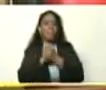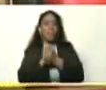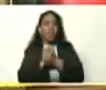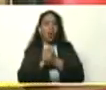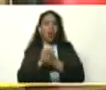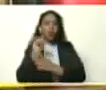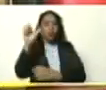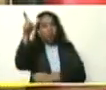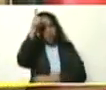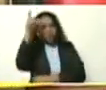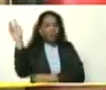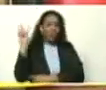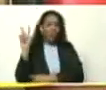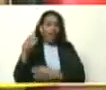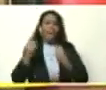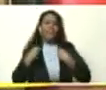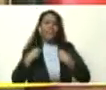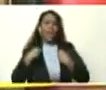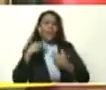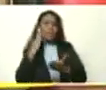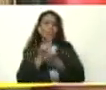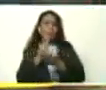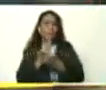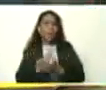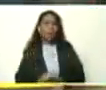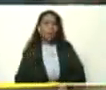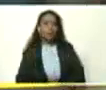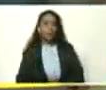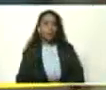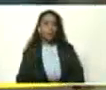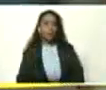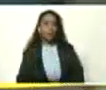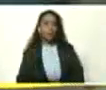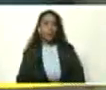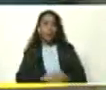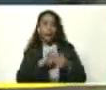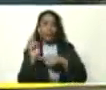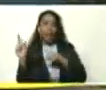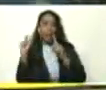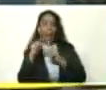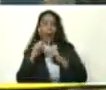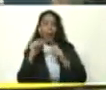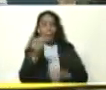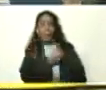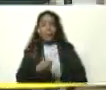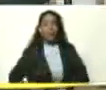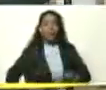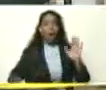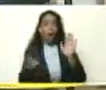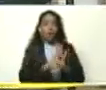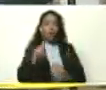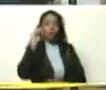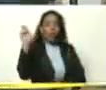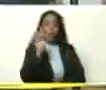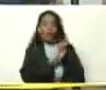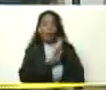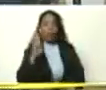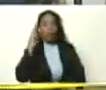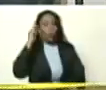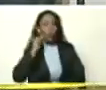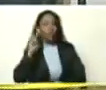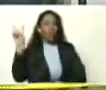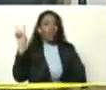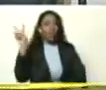Venezuela! ¡Que viva para siempre! Han sido las palabras del presidente constitucional de la República Bolivariana